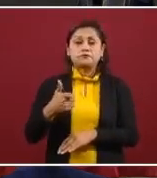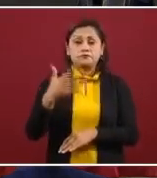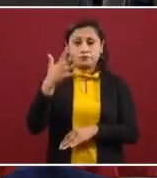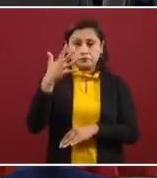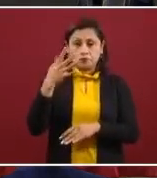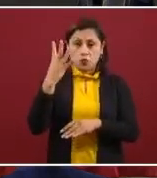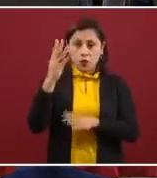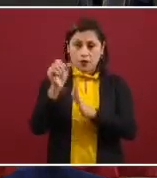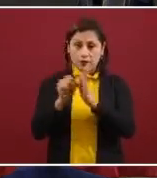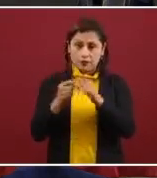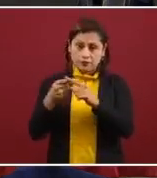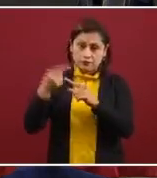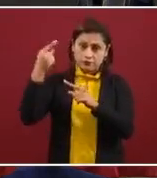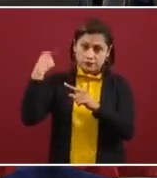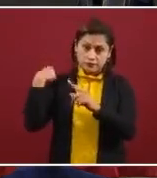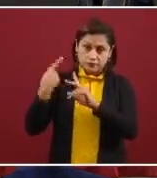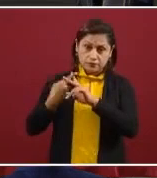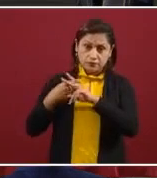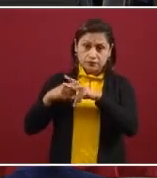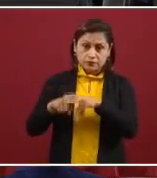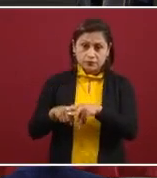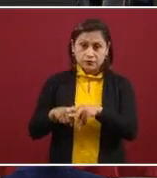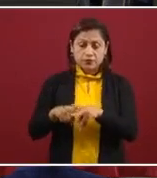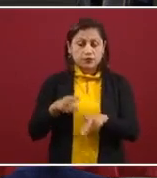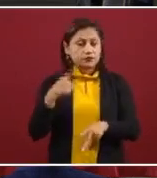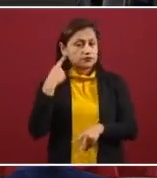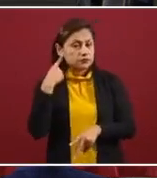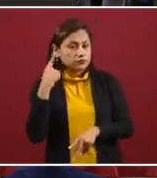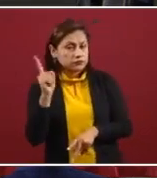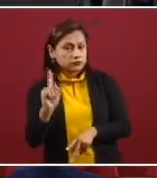4 meses. No se oye.